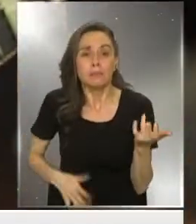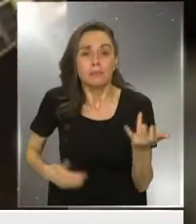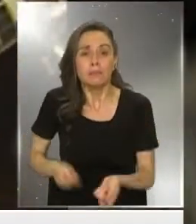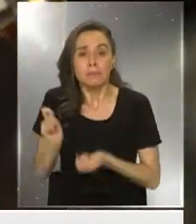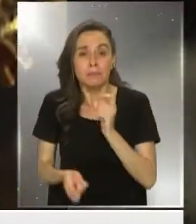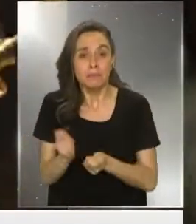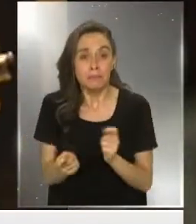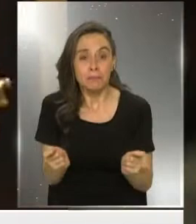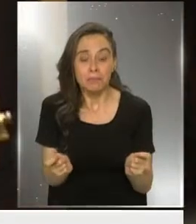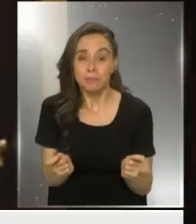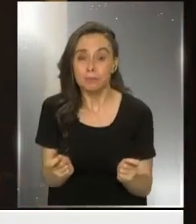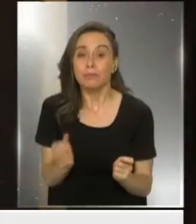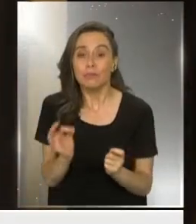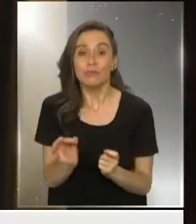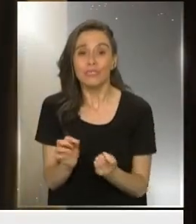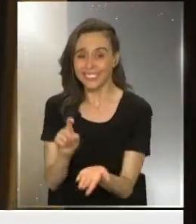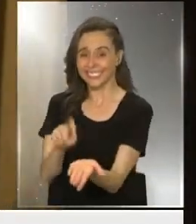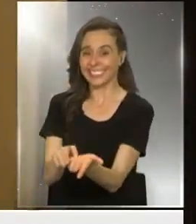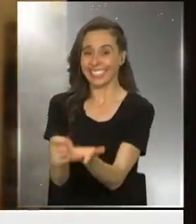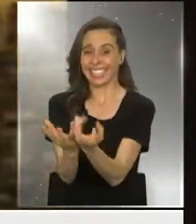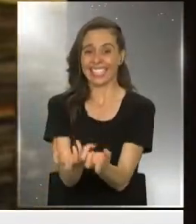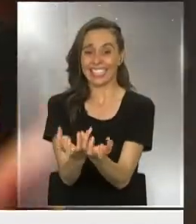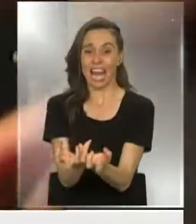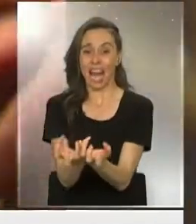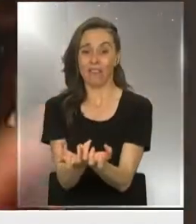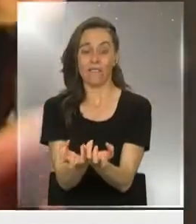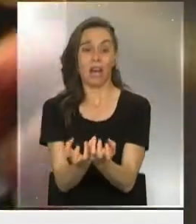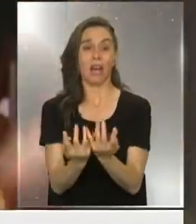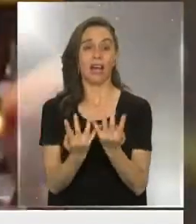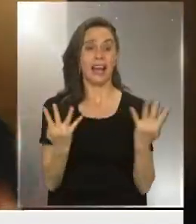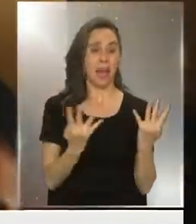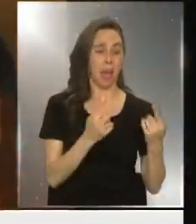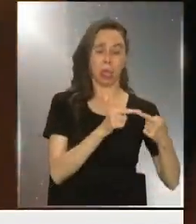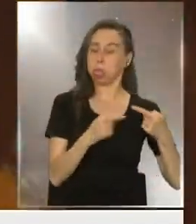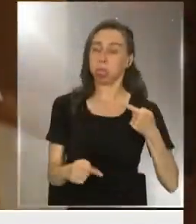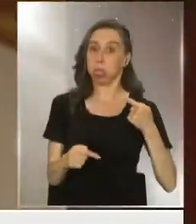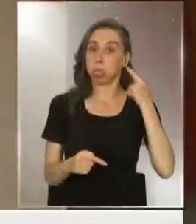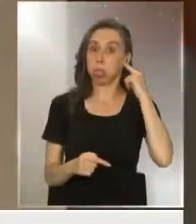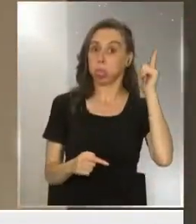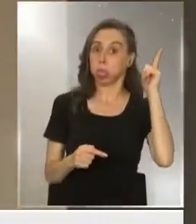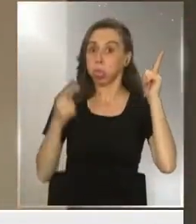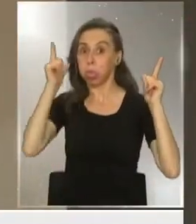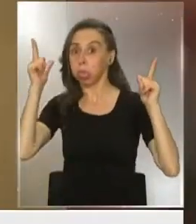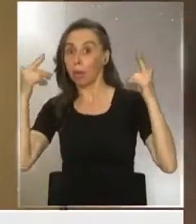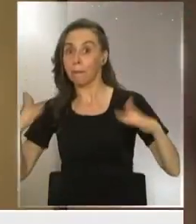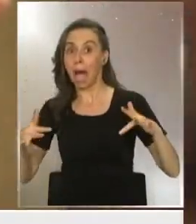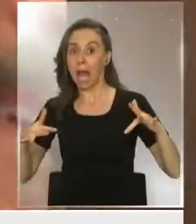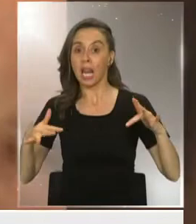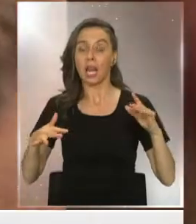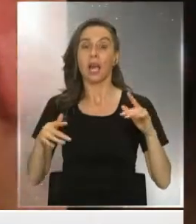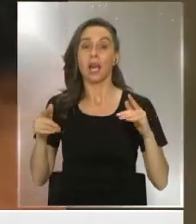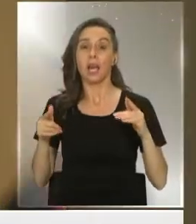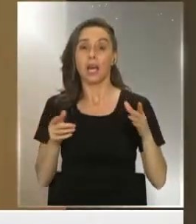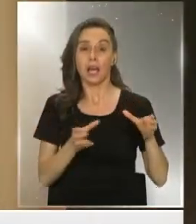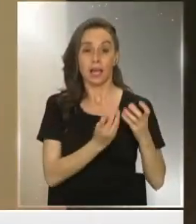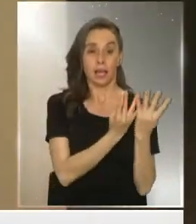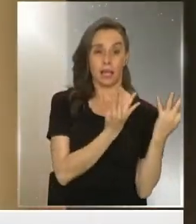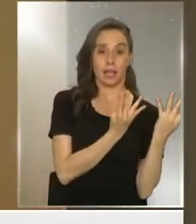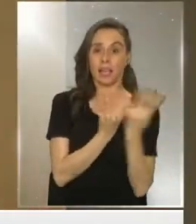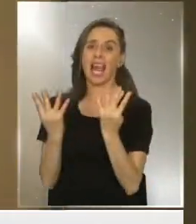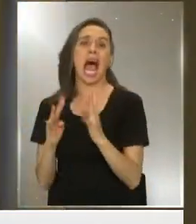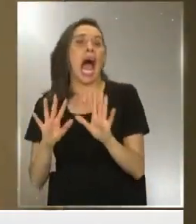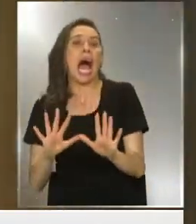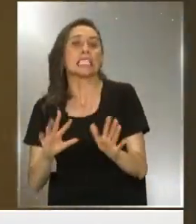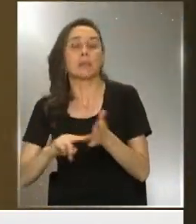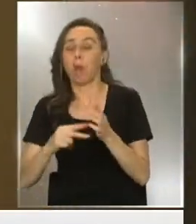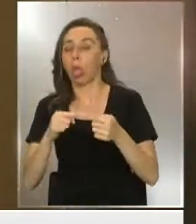Estábamos grabando, ¿cierto? Y había un desacuerdo musical, así, bien, bien marcado. Propio de estos...